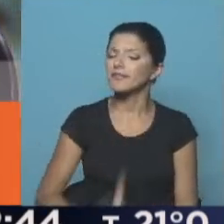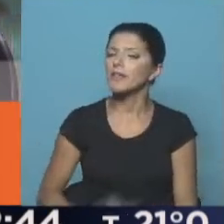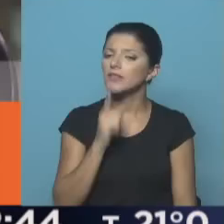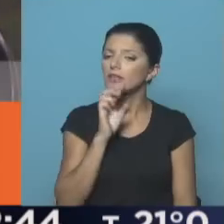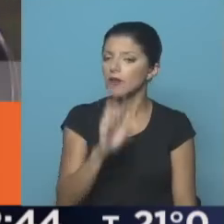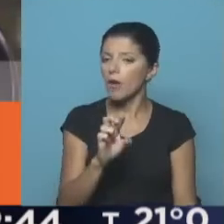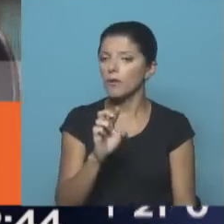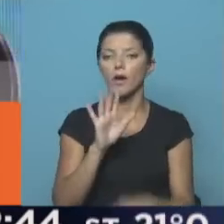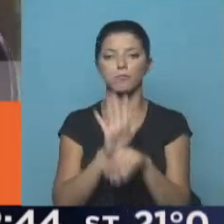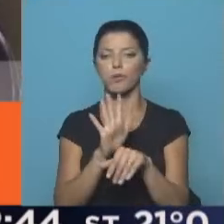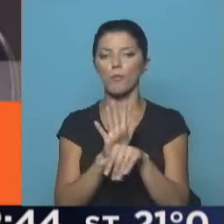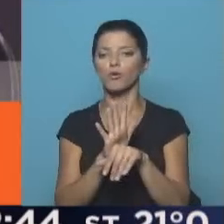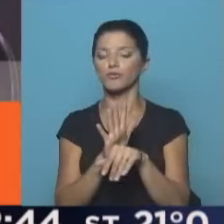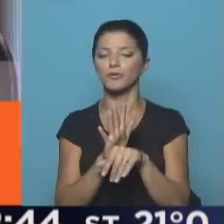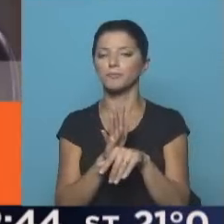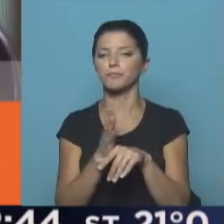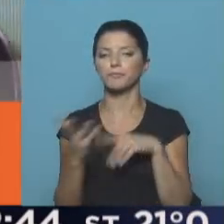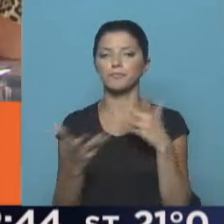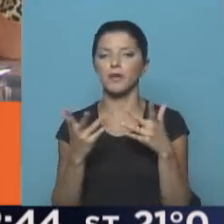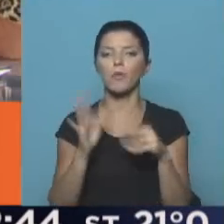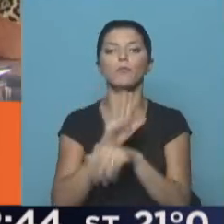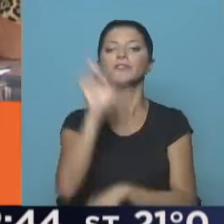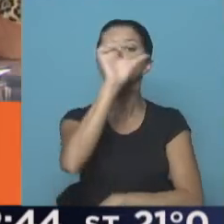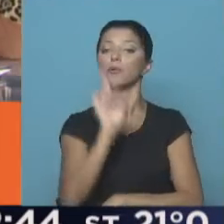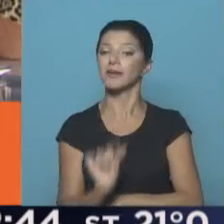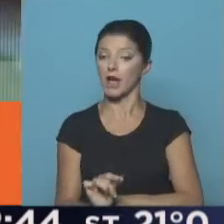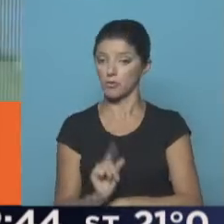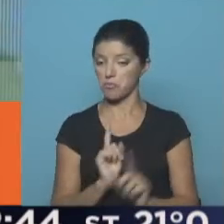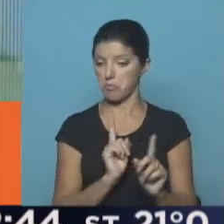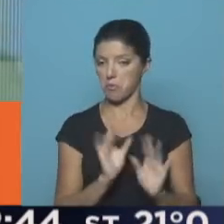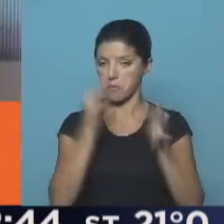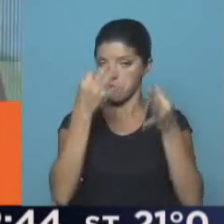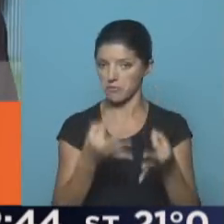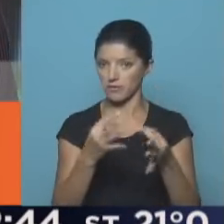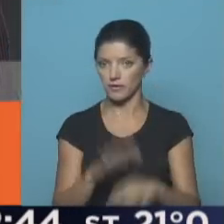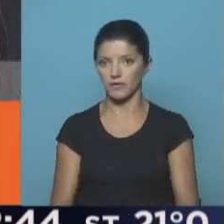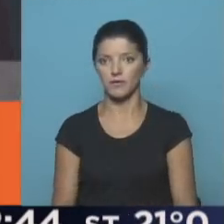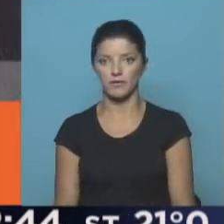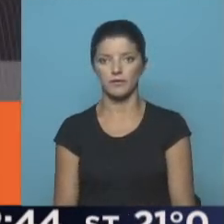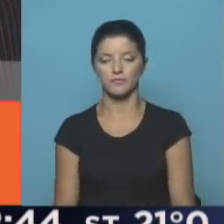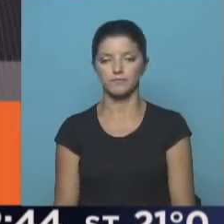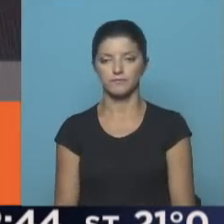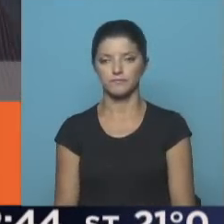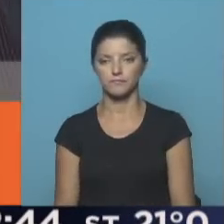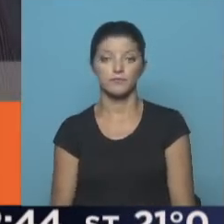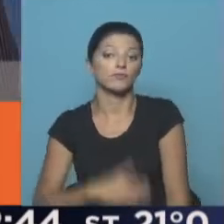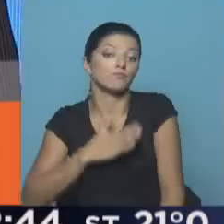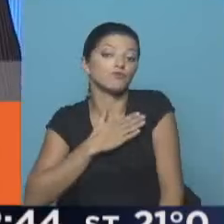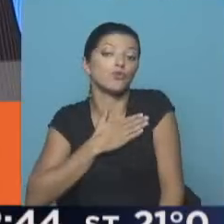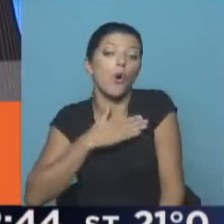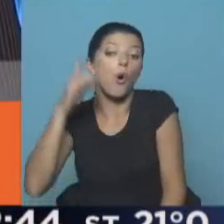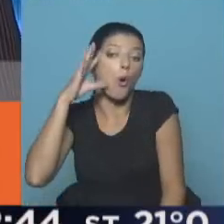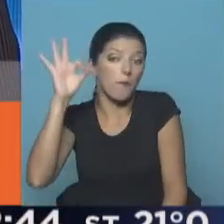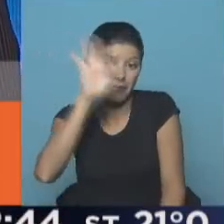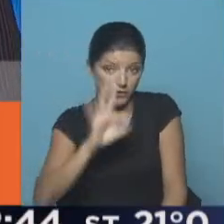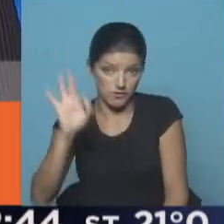algún modo colocándose en un lugar de republicano tradicional. Estamos mostrando músculo y tengo una opinión. La opinión es que